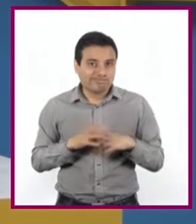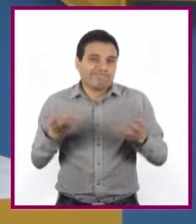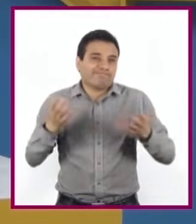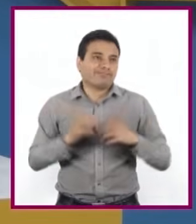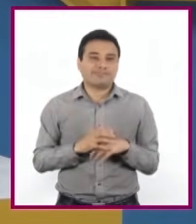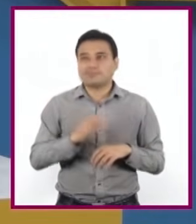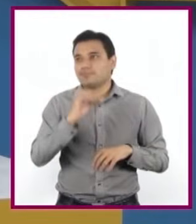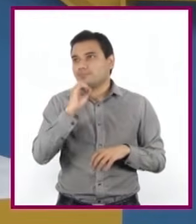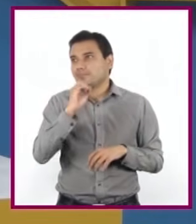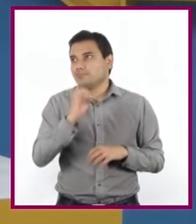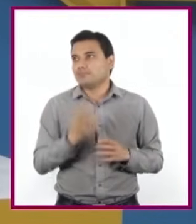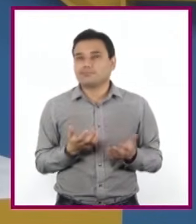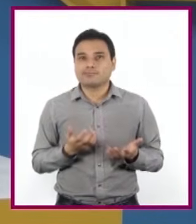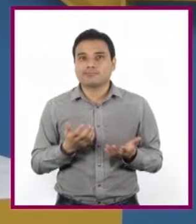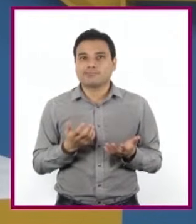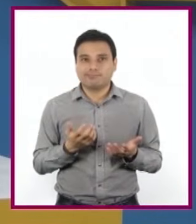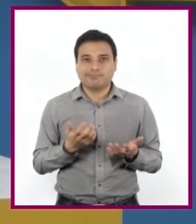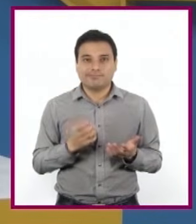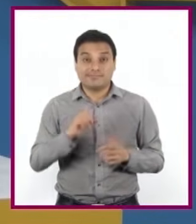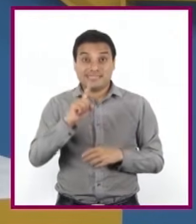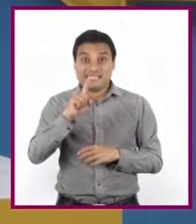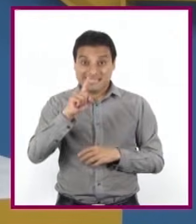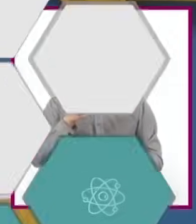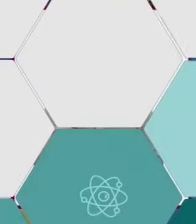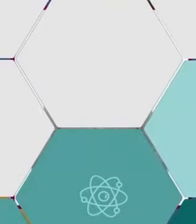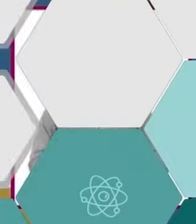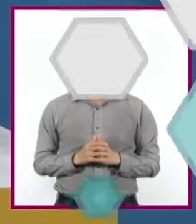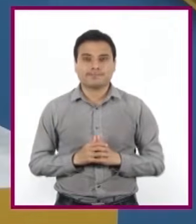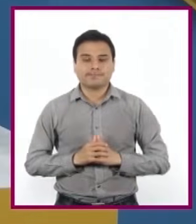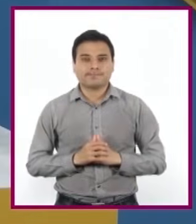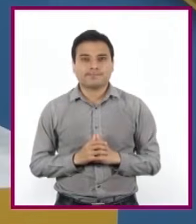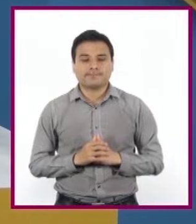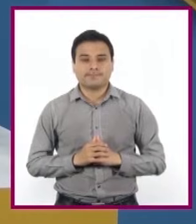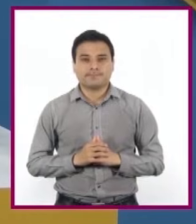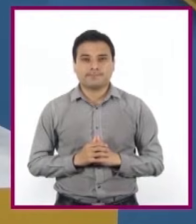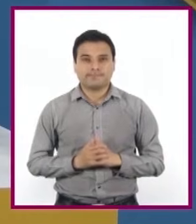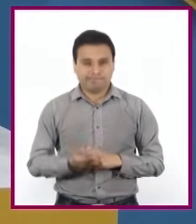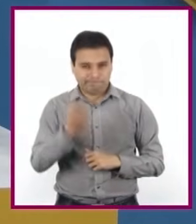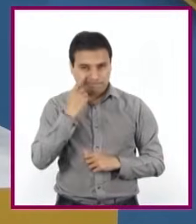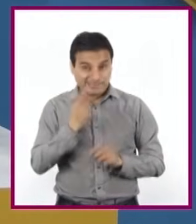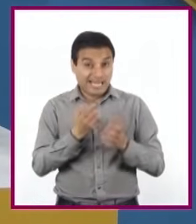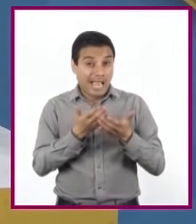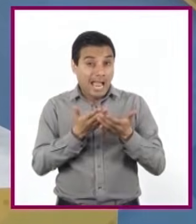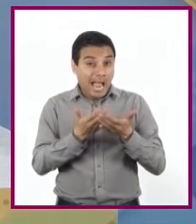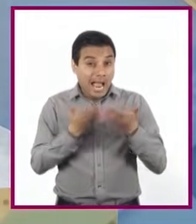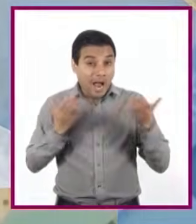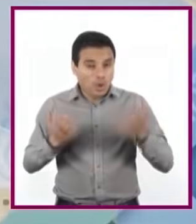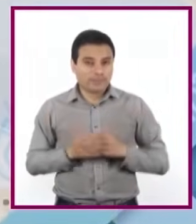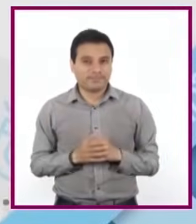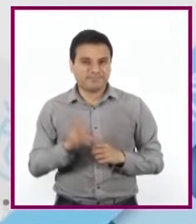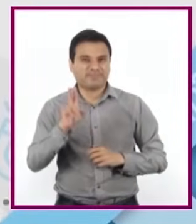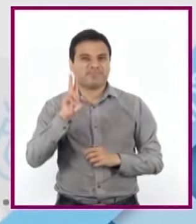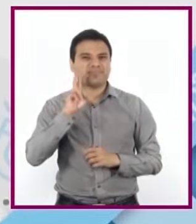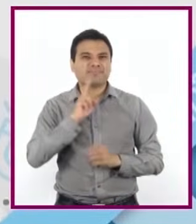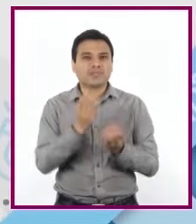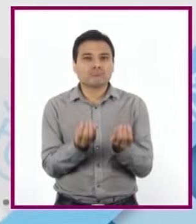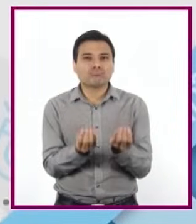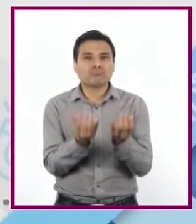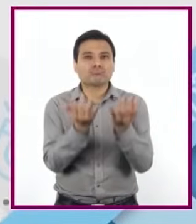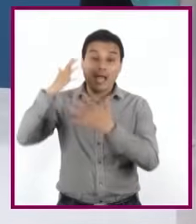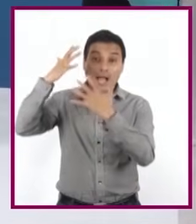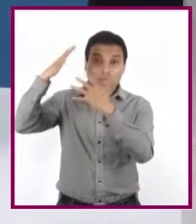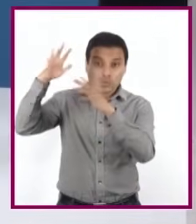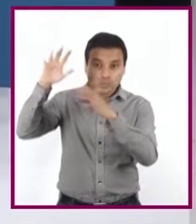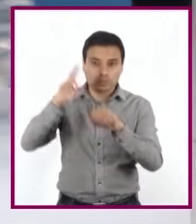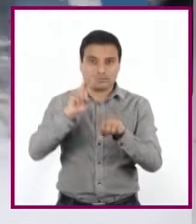tanto calor a las partículas del agua que se solidifica. Ahora observemos la evaporación y la condensación.